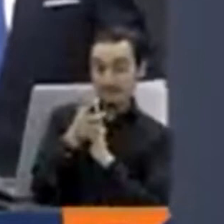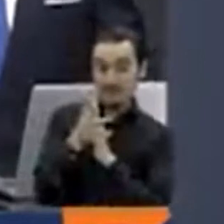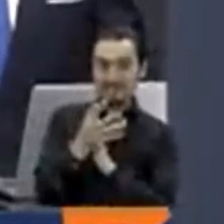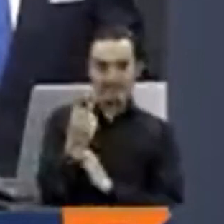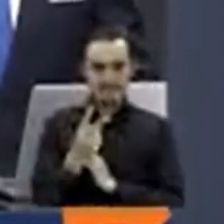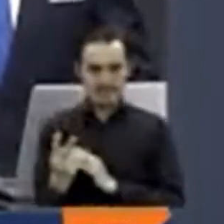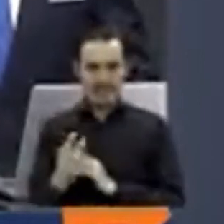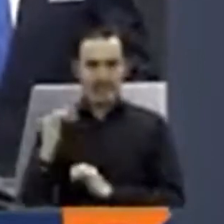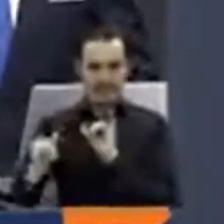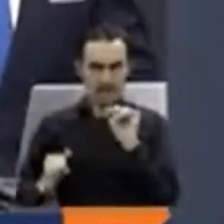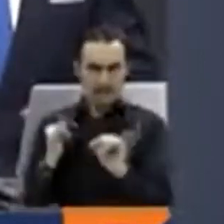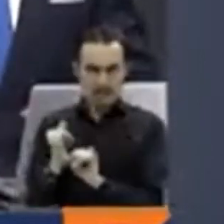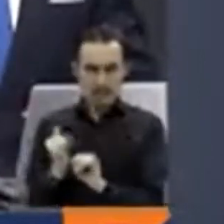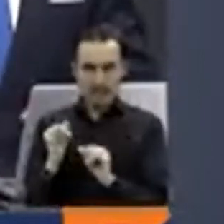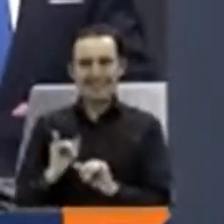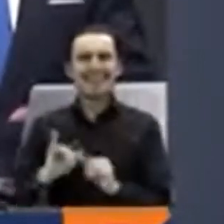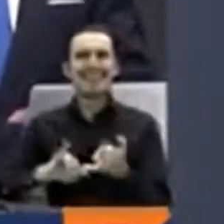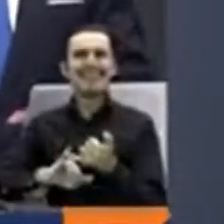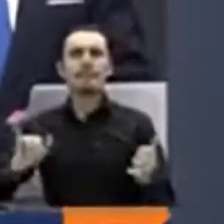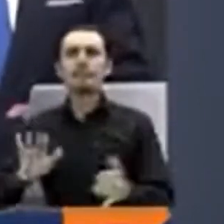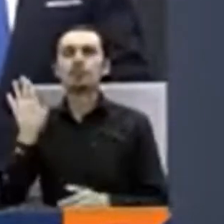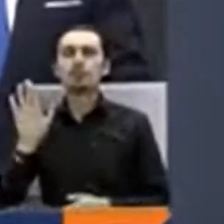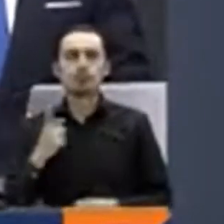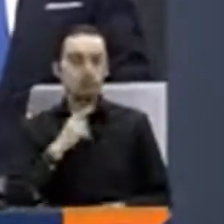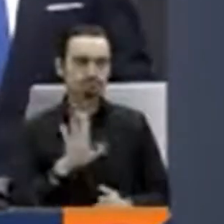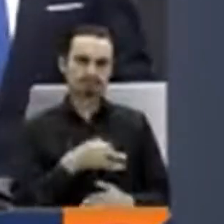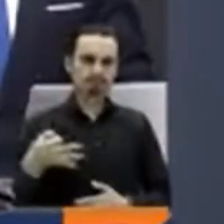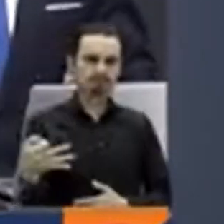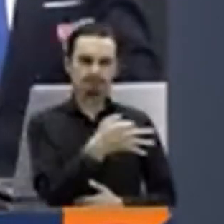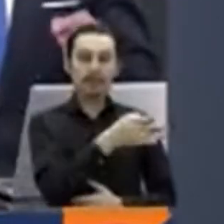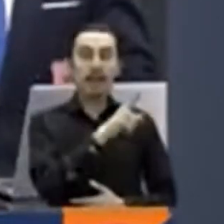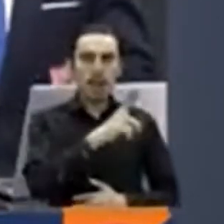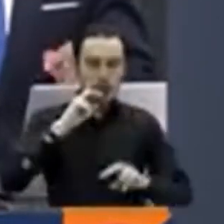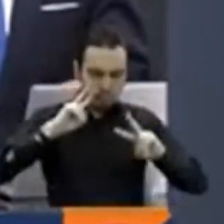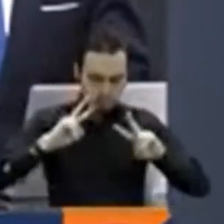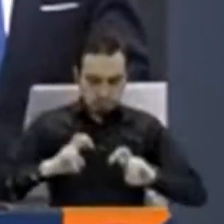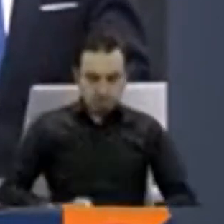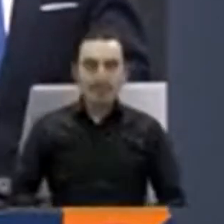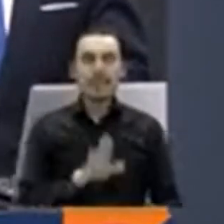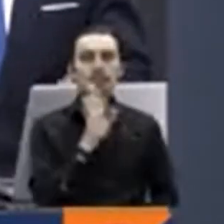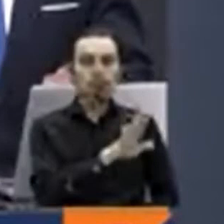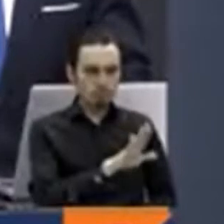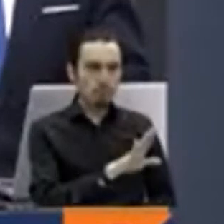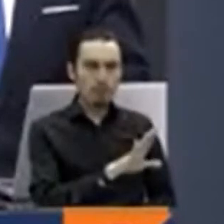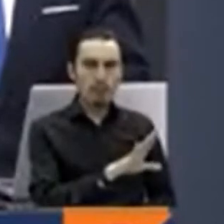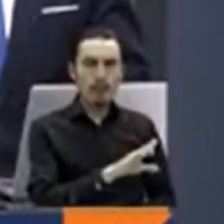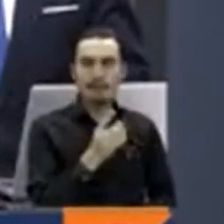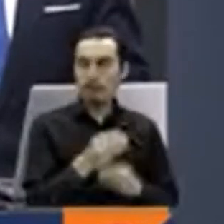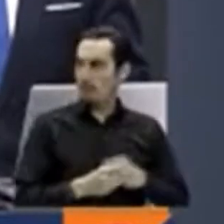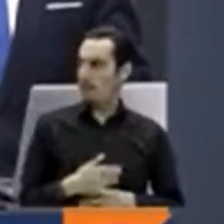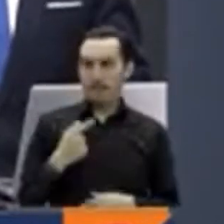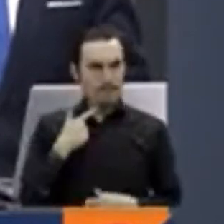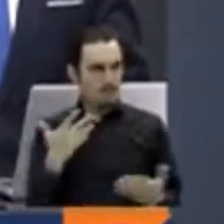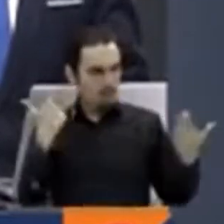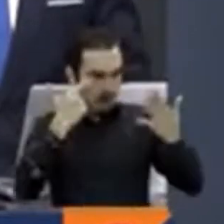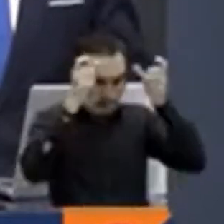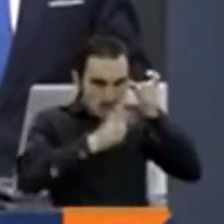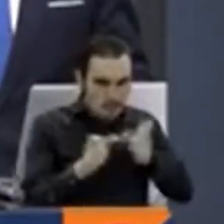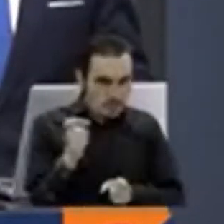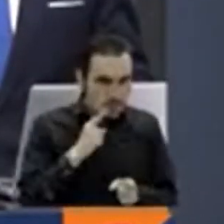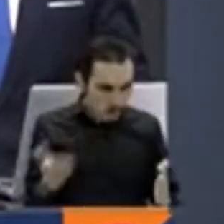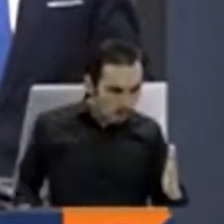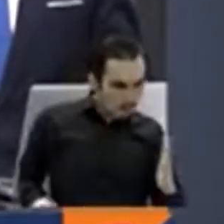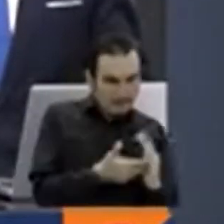misión internacional independiente de Naciones Unidas señala que los servicios de inteligencia de ese país cometen crímenes de lesa humanidad contra